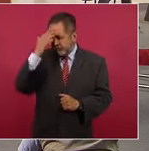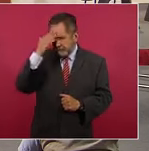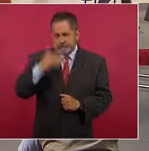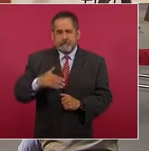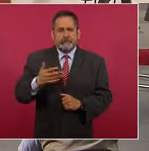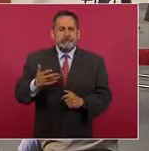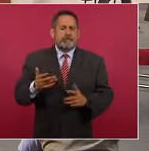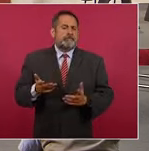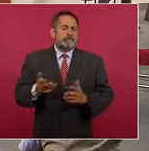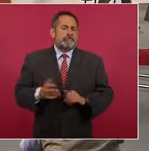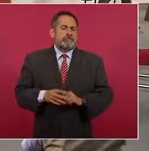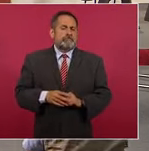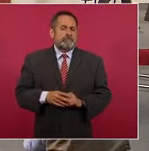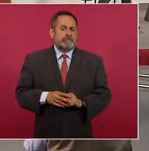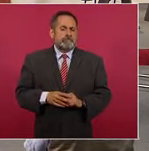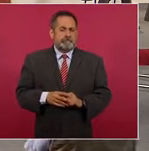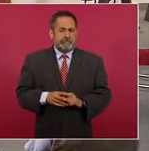Y